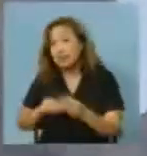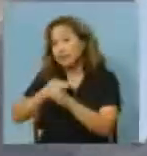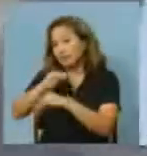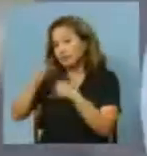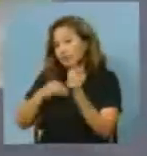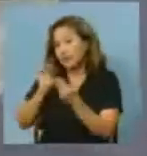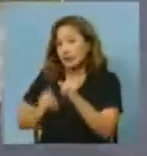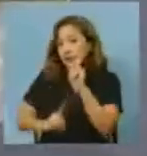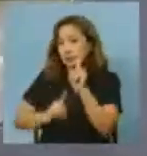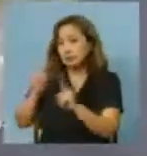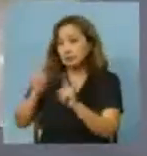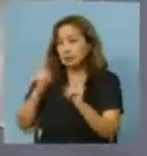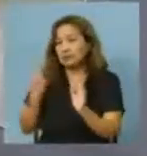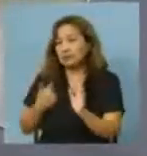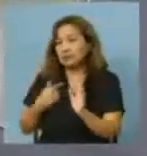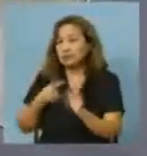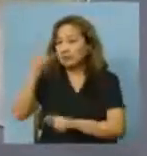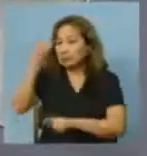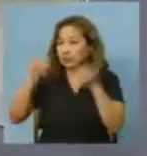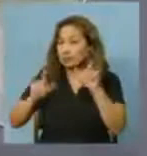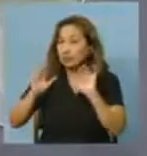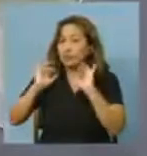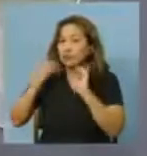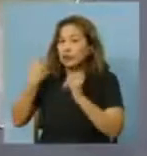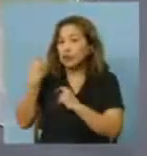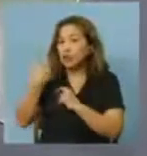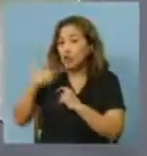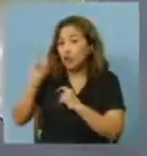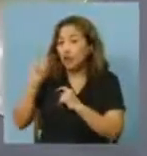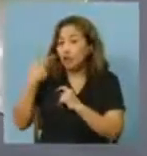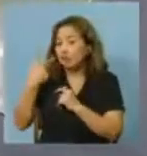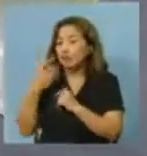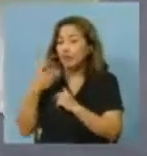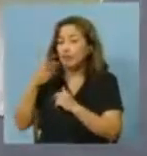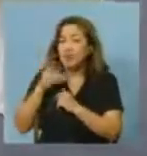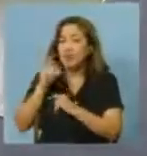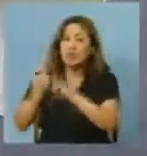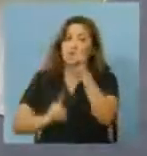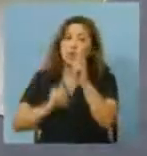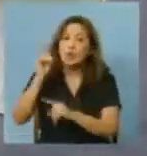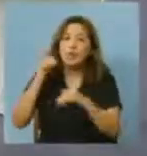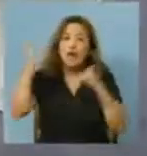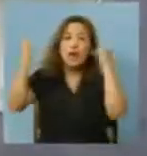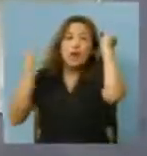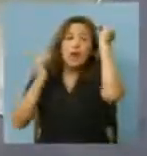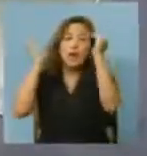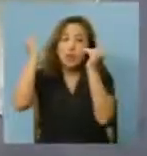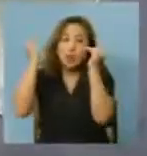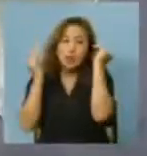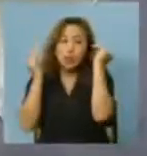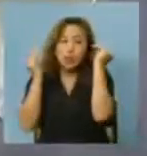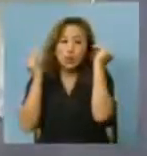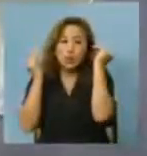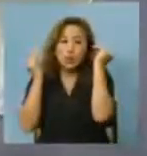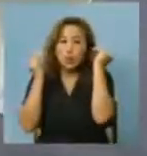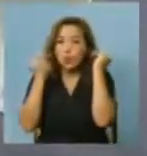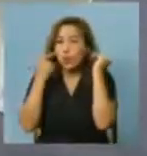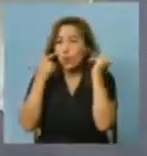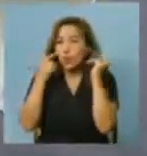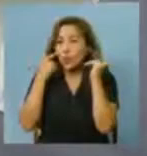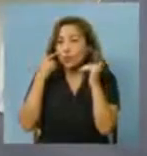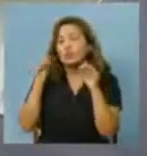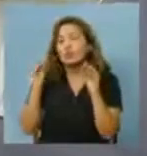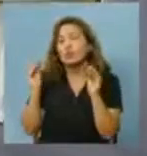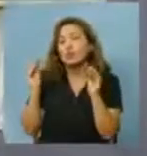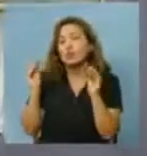familias, por ahí no creo, pero sí de la gente que viene así esporádicamente, que a veces son adultos que nuestros hermanitos, digo